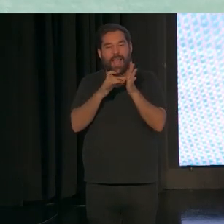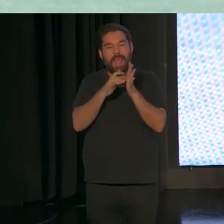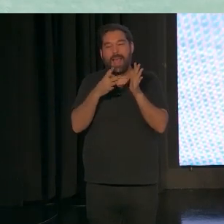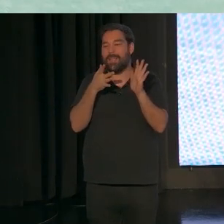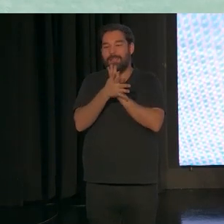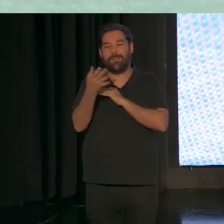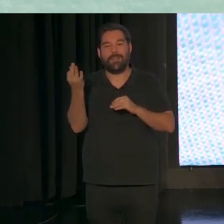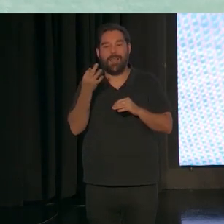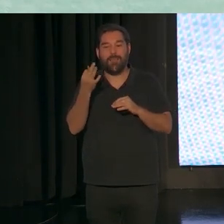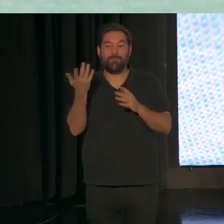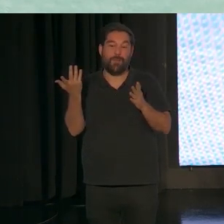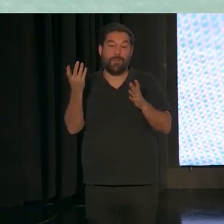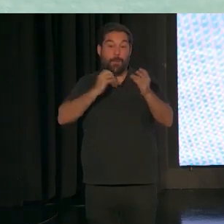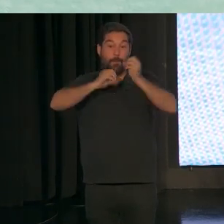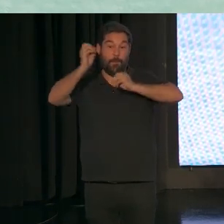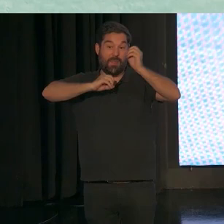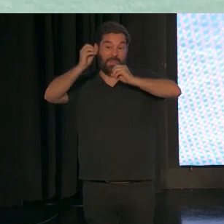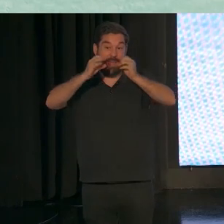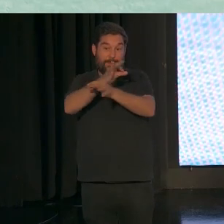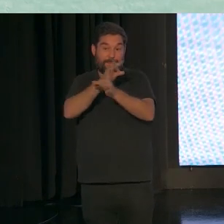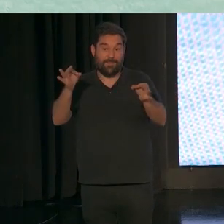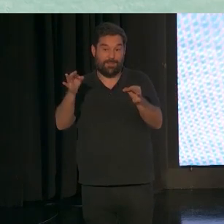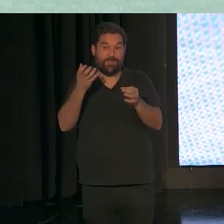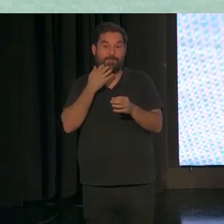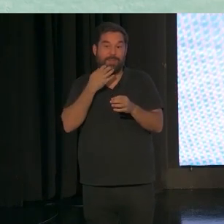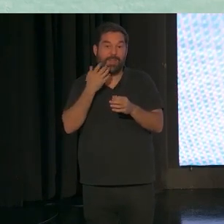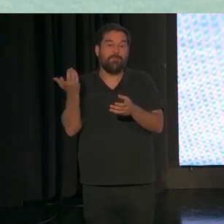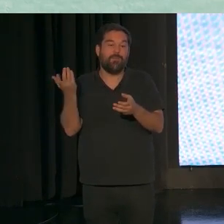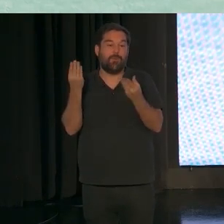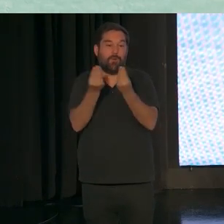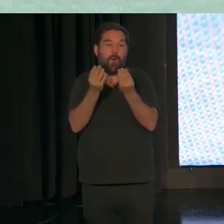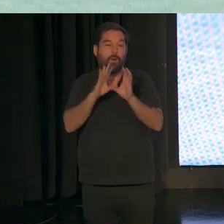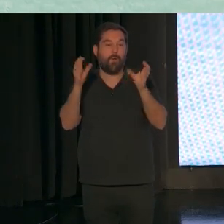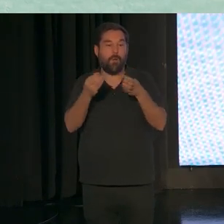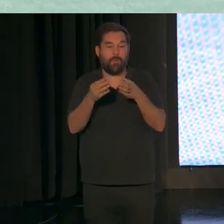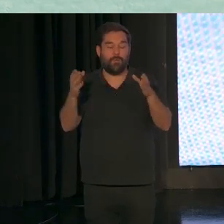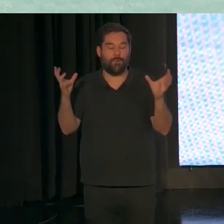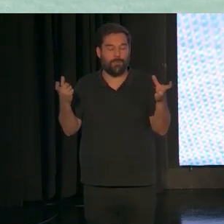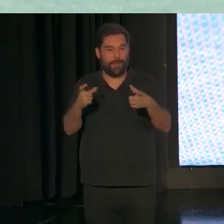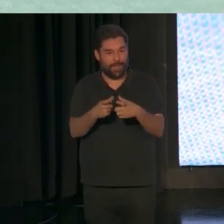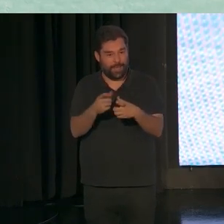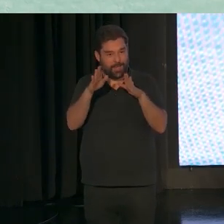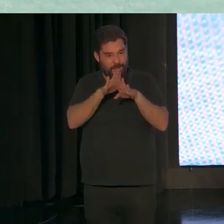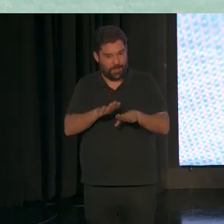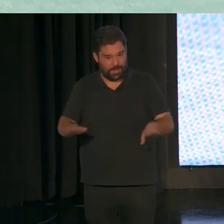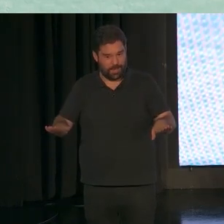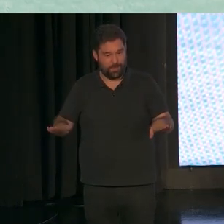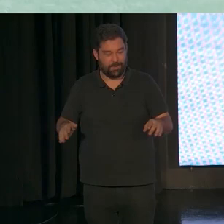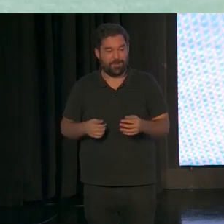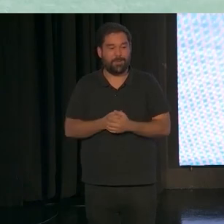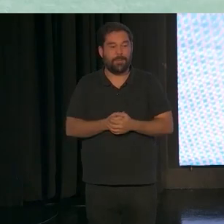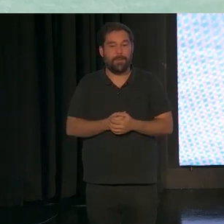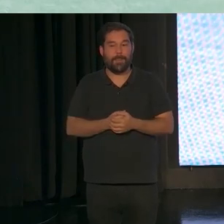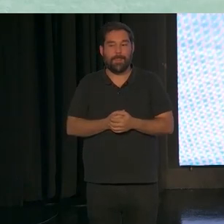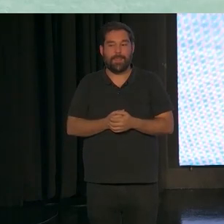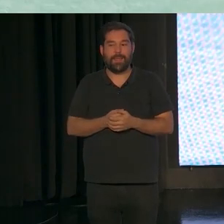cuando hay una ratio adecuada cuando se trabaja con grupos pequeños de niños porque son niños muy pequeños que no